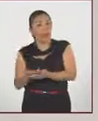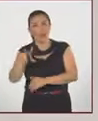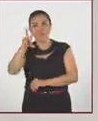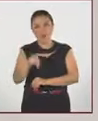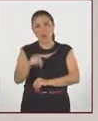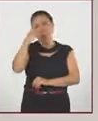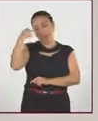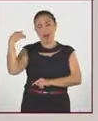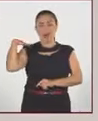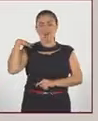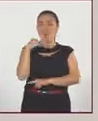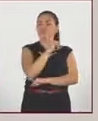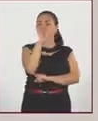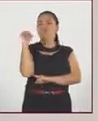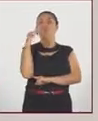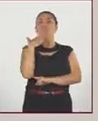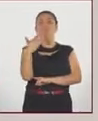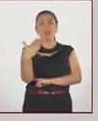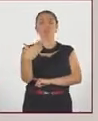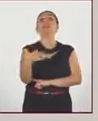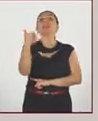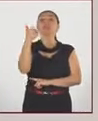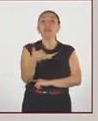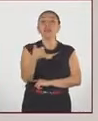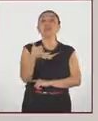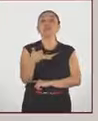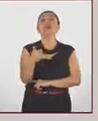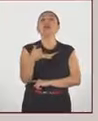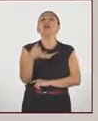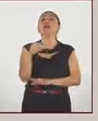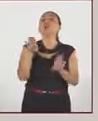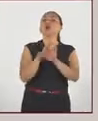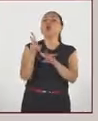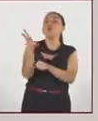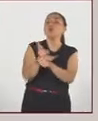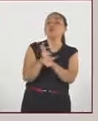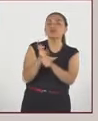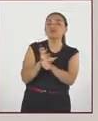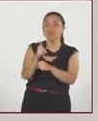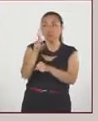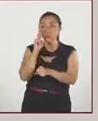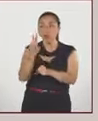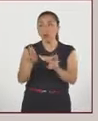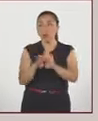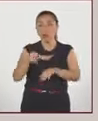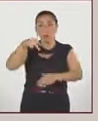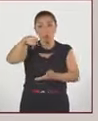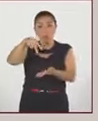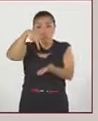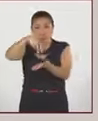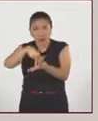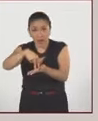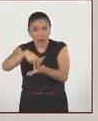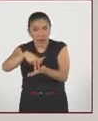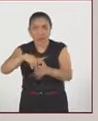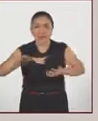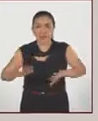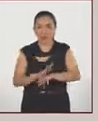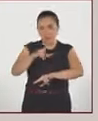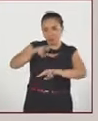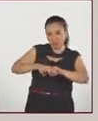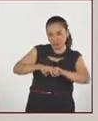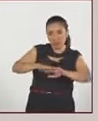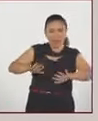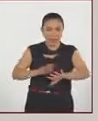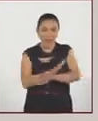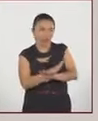de la columna y tratar de imitar y corregir posturas, ¿no? Estás así, ponte así, ¿no? Entonces, claro, básicamente